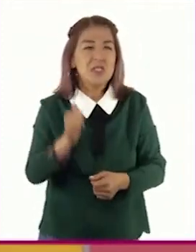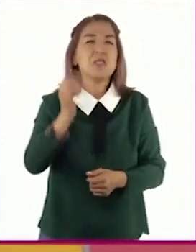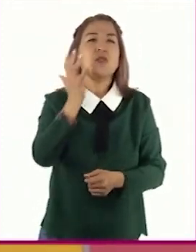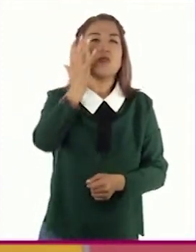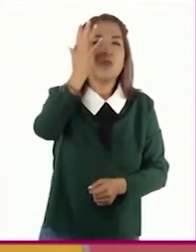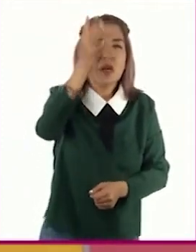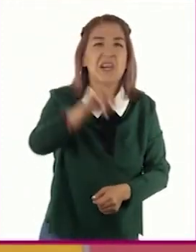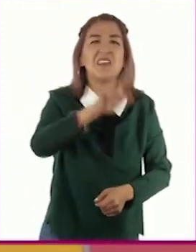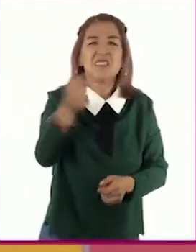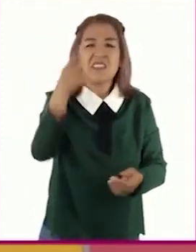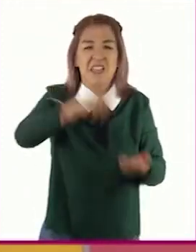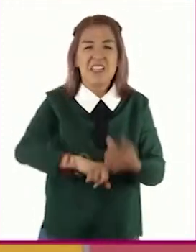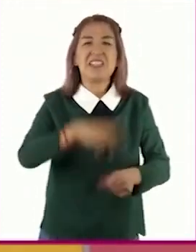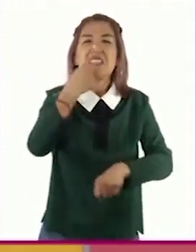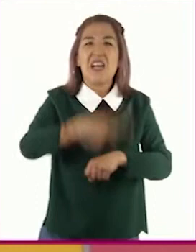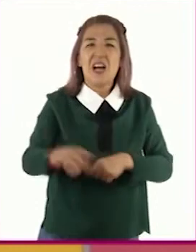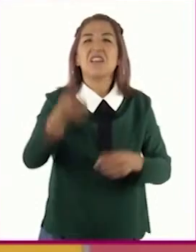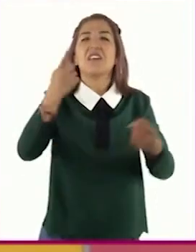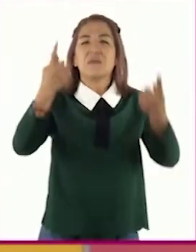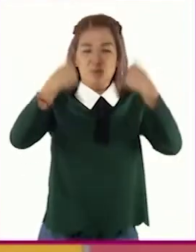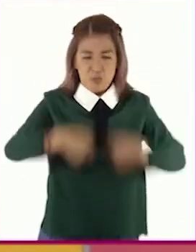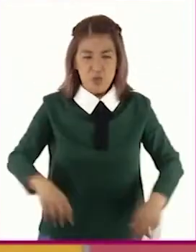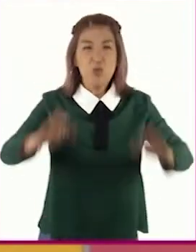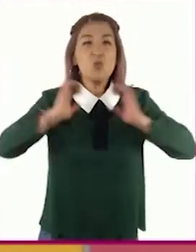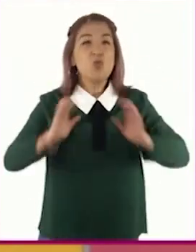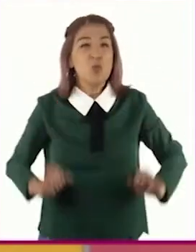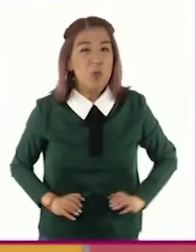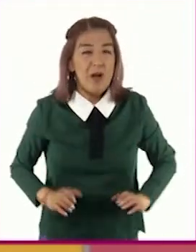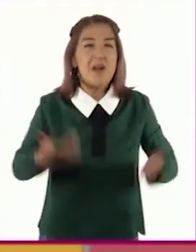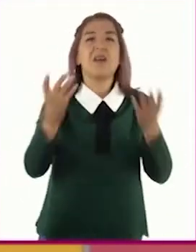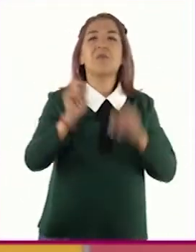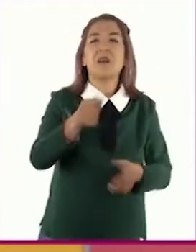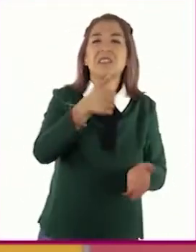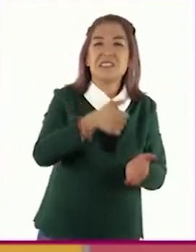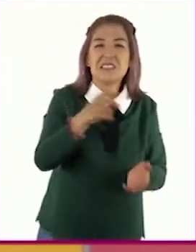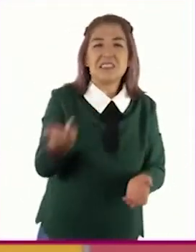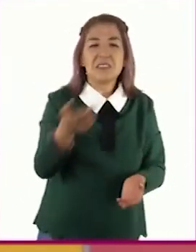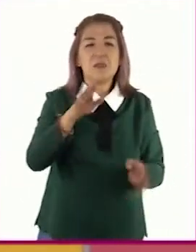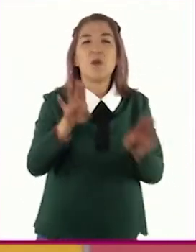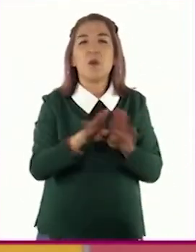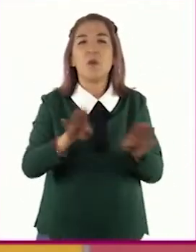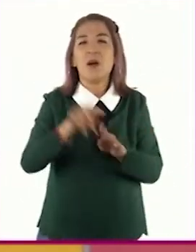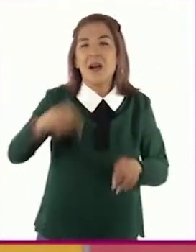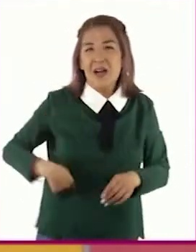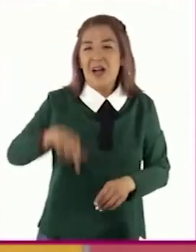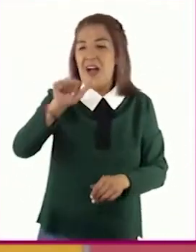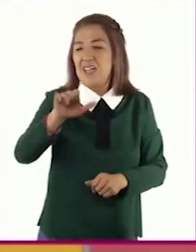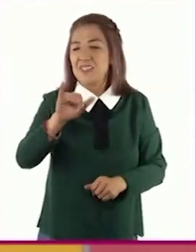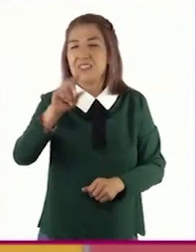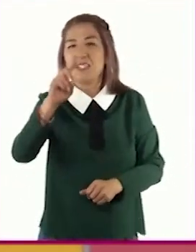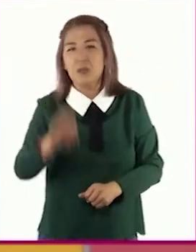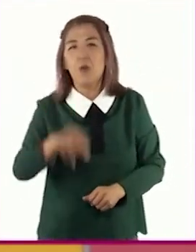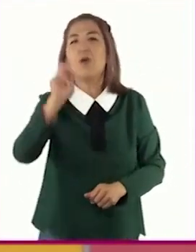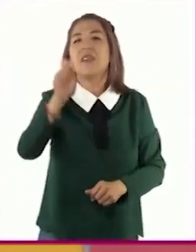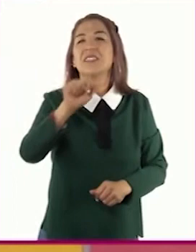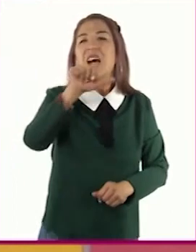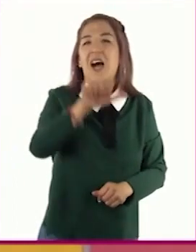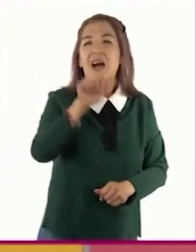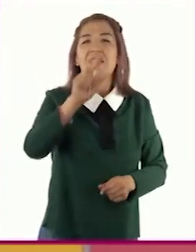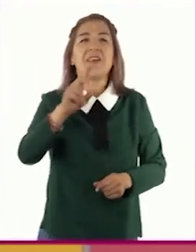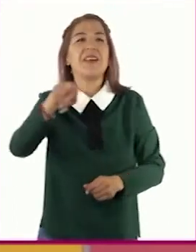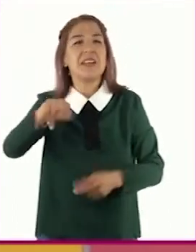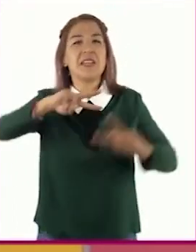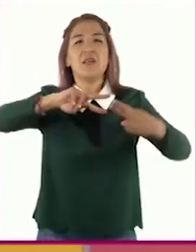va oxidando también algunas de las moléculas de nuestro interior, en particular los ácidos nucleicos, el ADN, y parece ser,